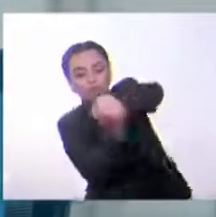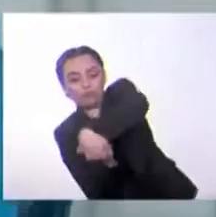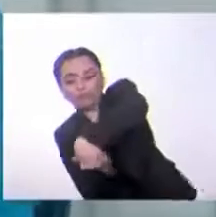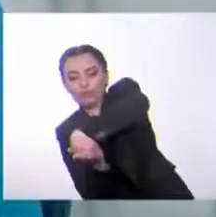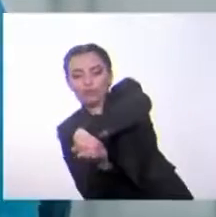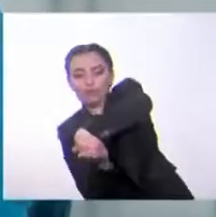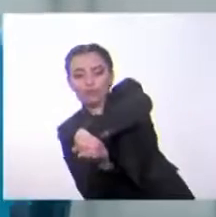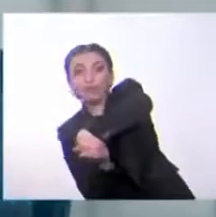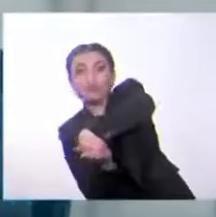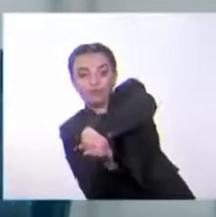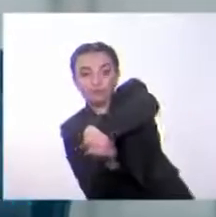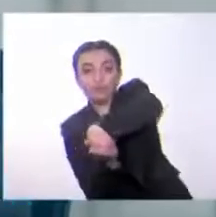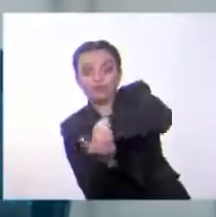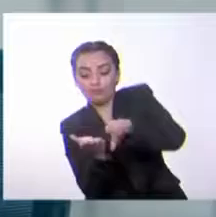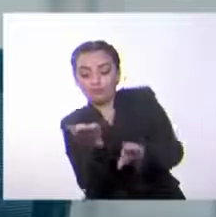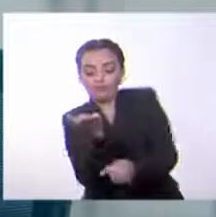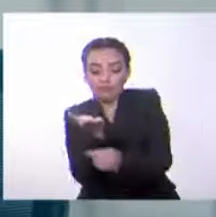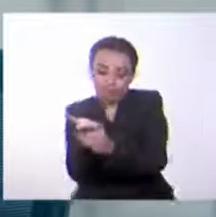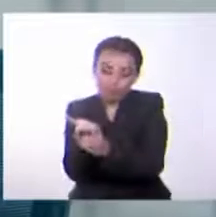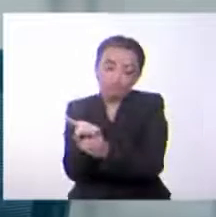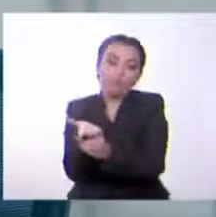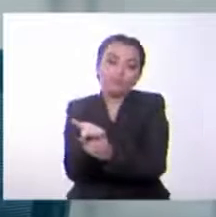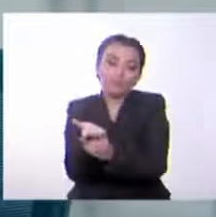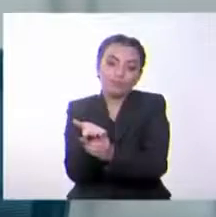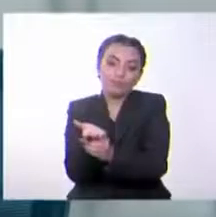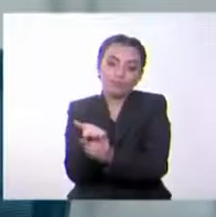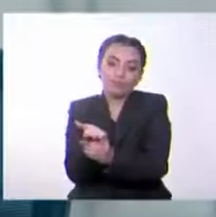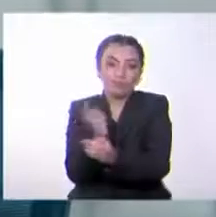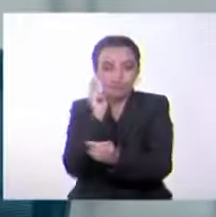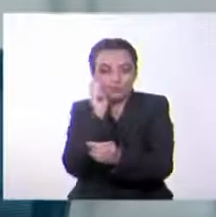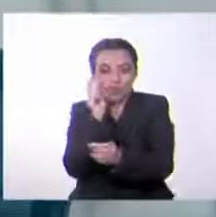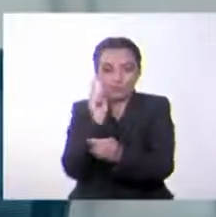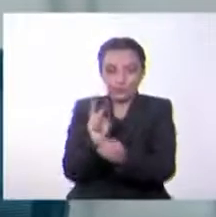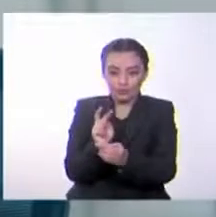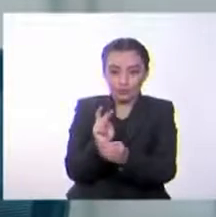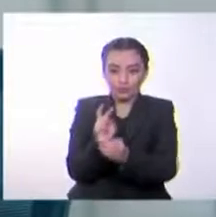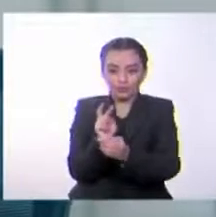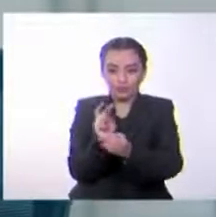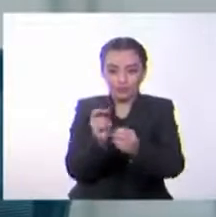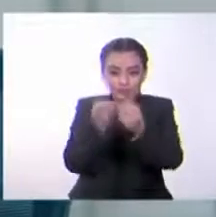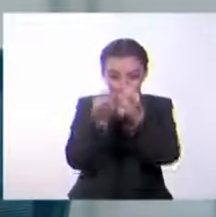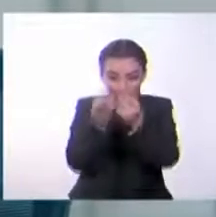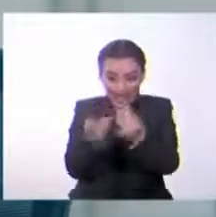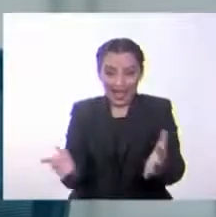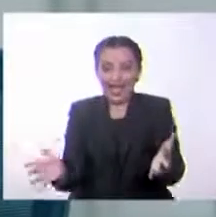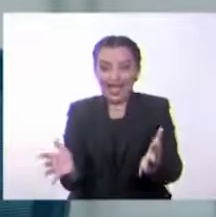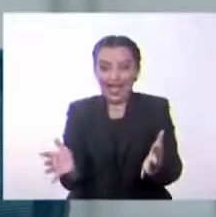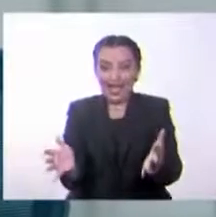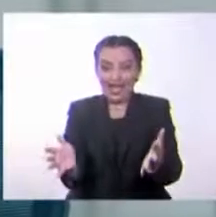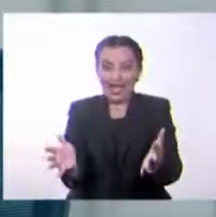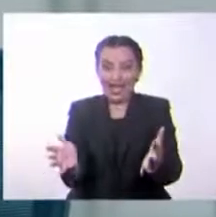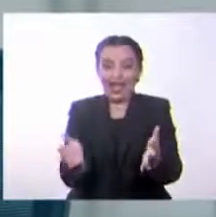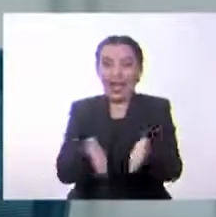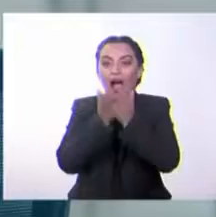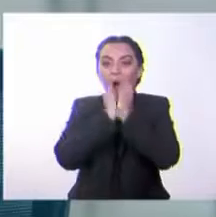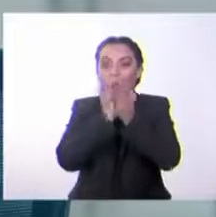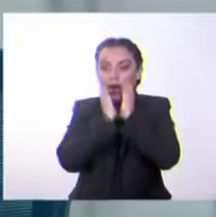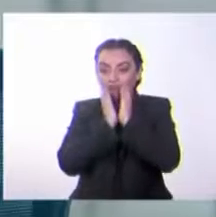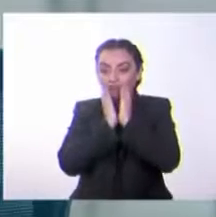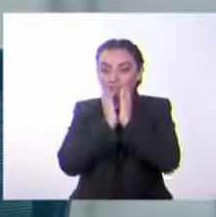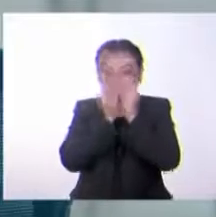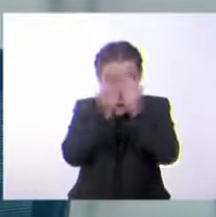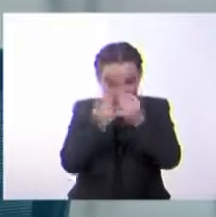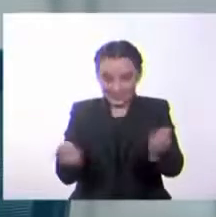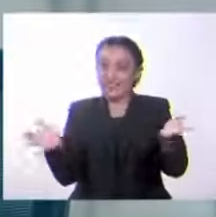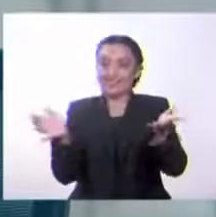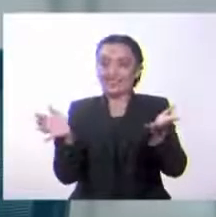caliente. Como ya te irás anticipando, vamos a hacer una mojazón. Va a haber bastante agua. Así que